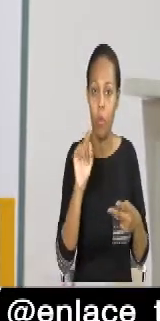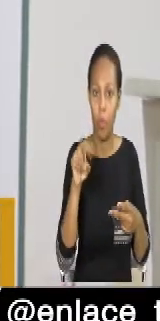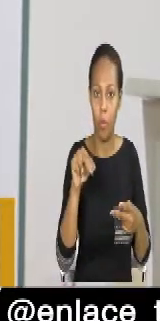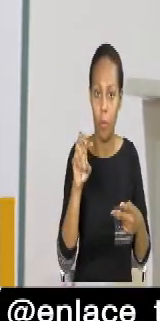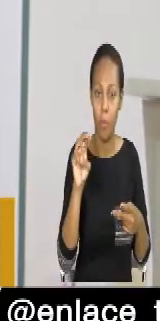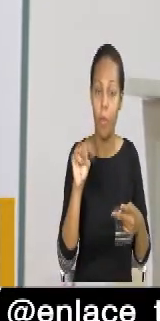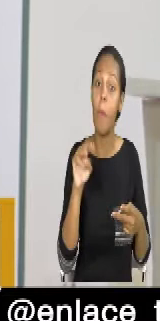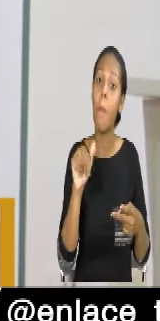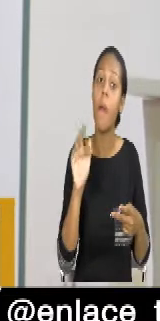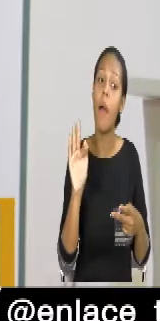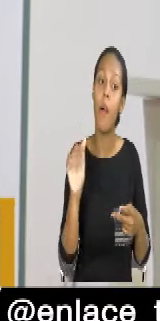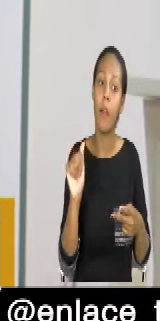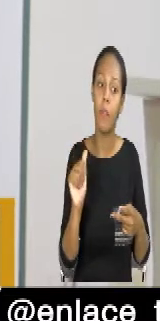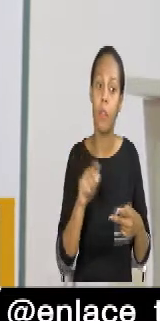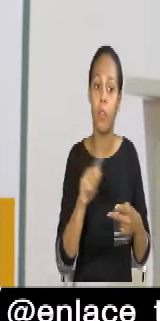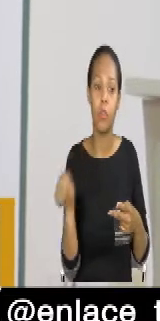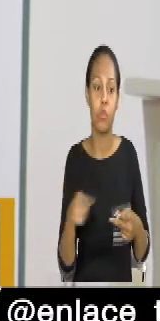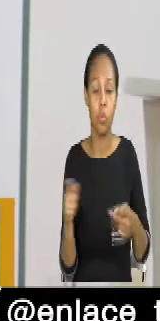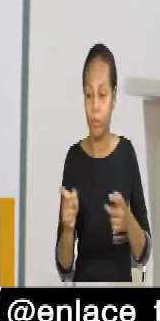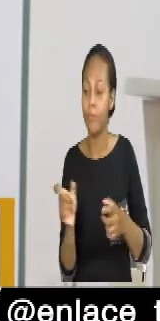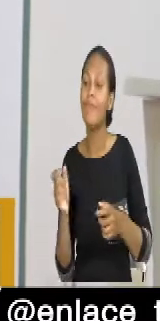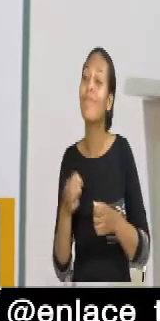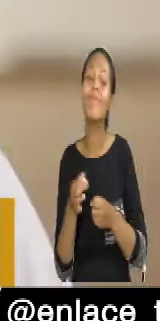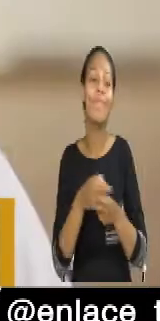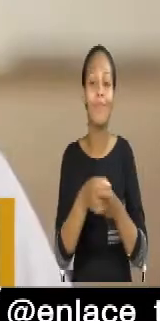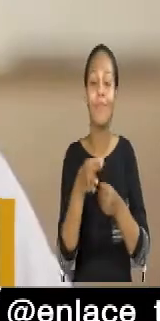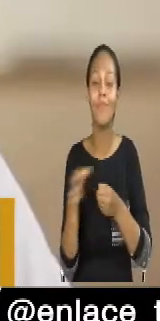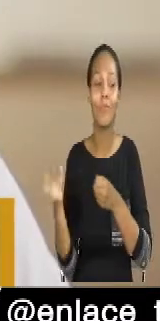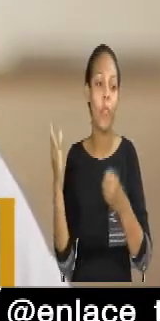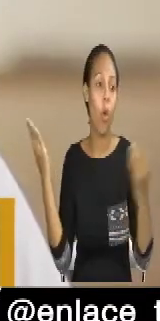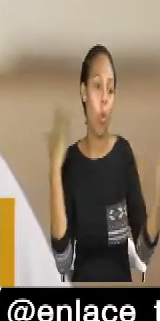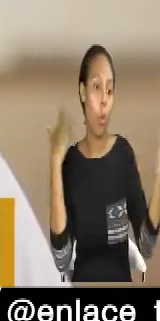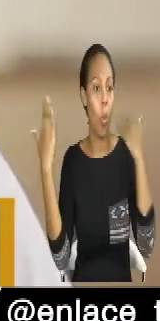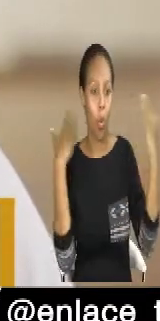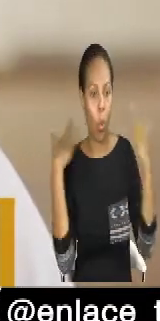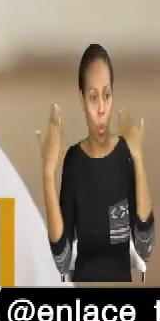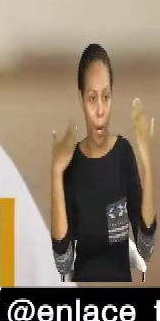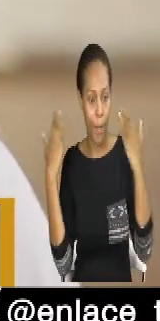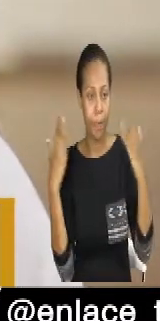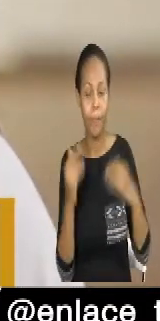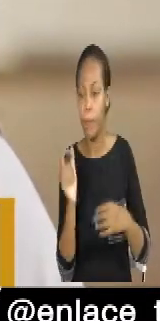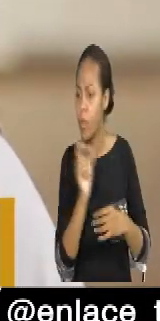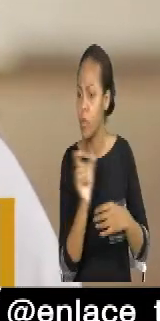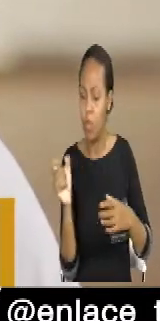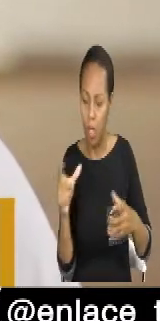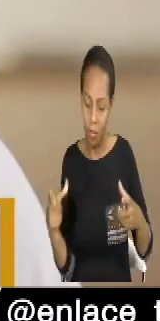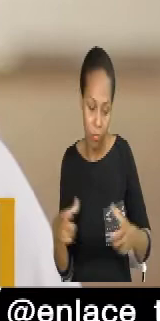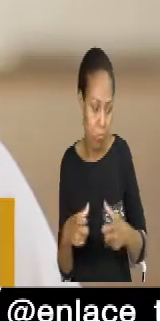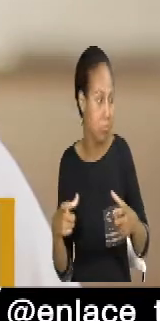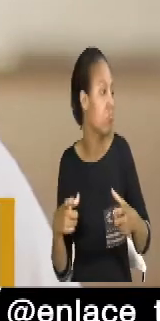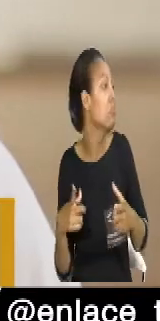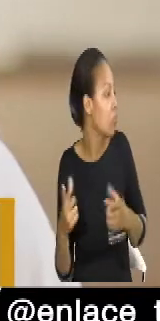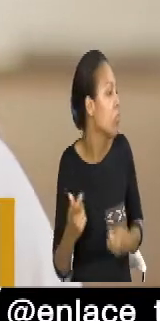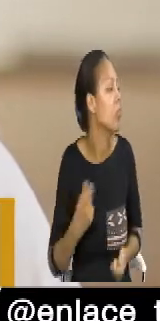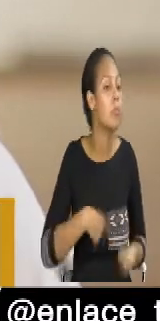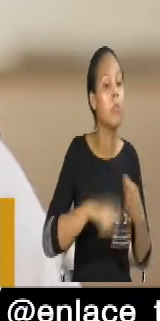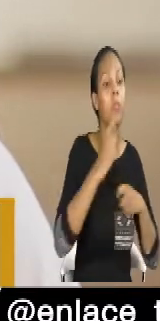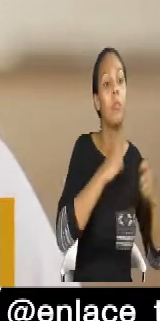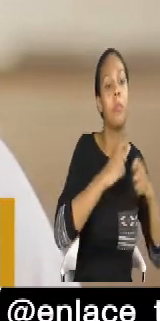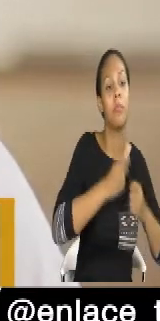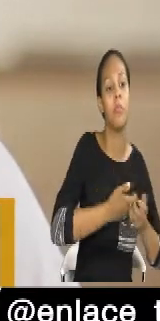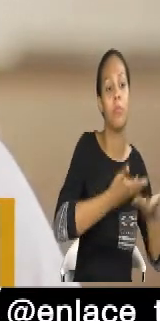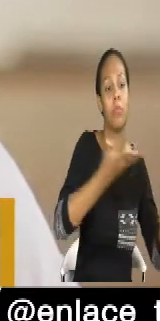sector productor del área urbana y rural del municipio. Para que nuestros pequeños productores tengan la posibilidad de